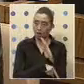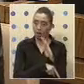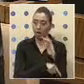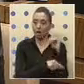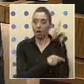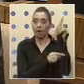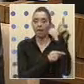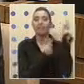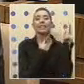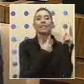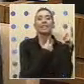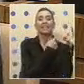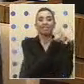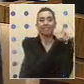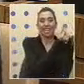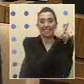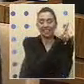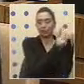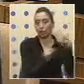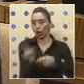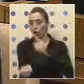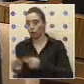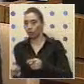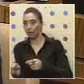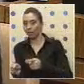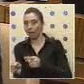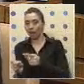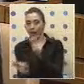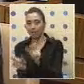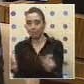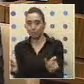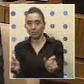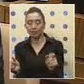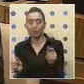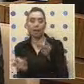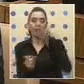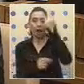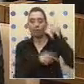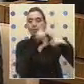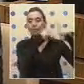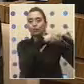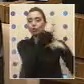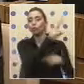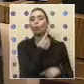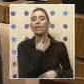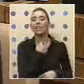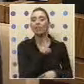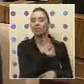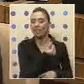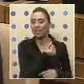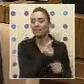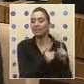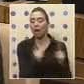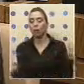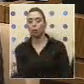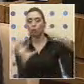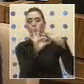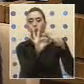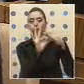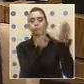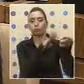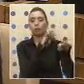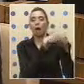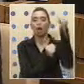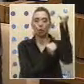los actores, a sus históricos intereses, digámoslo francamente. Algunos se ordenan con los poderosos, otros